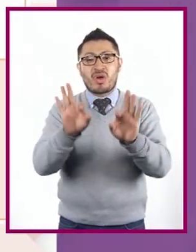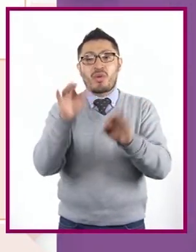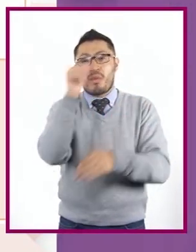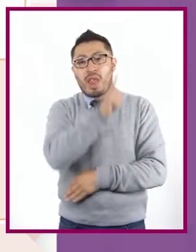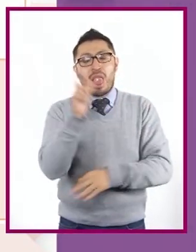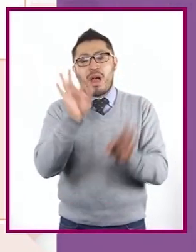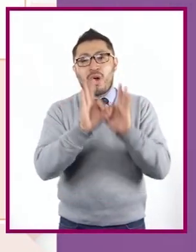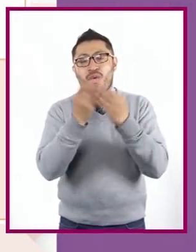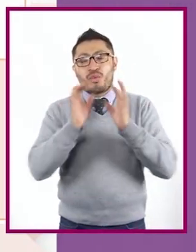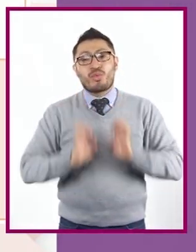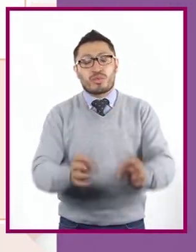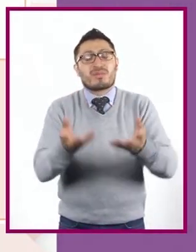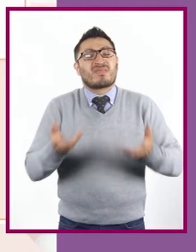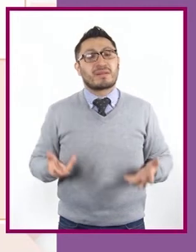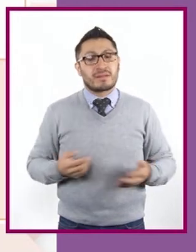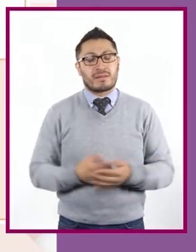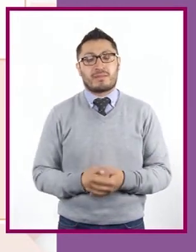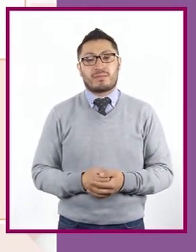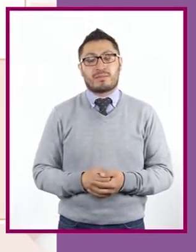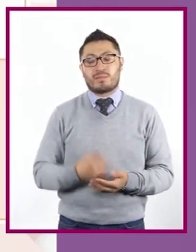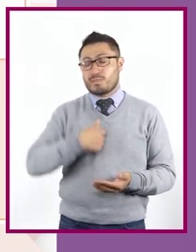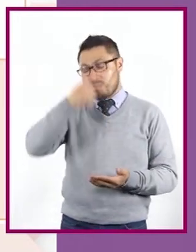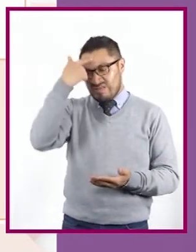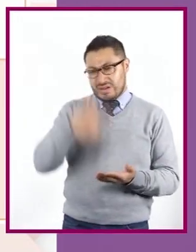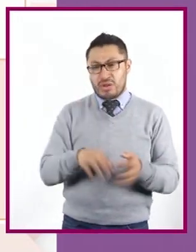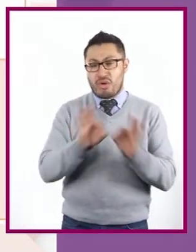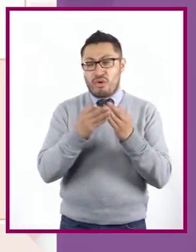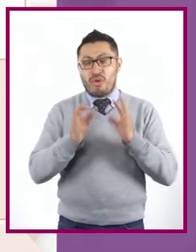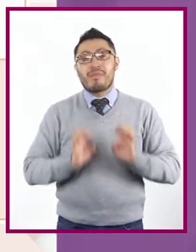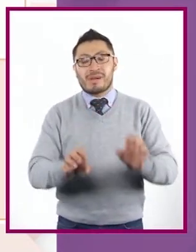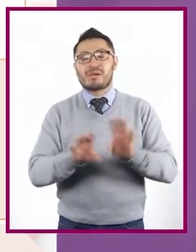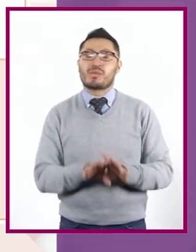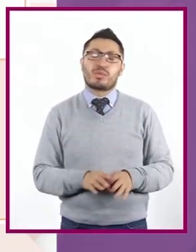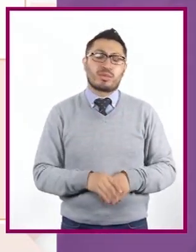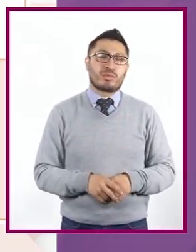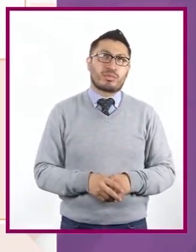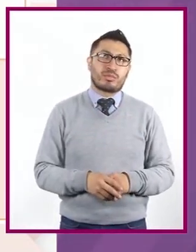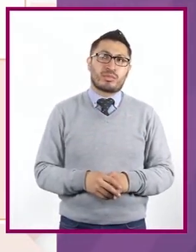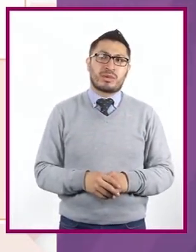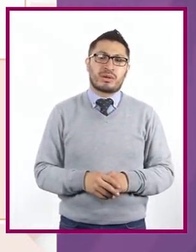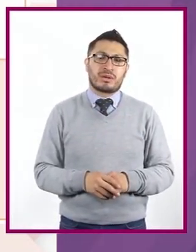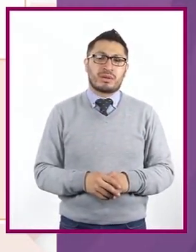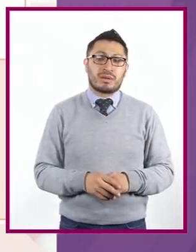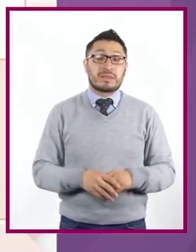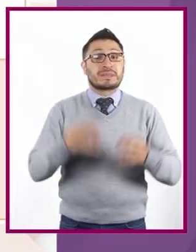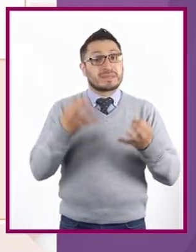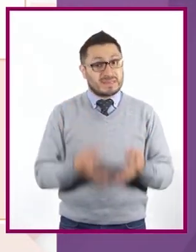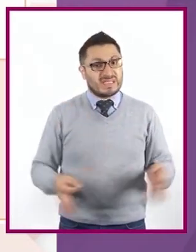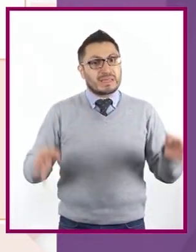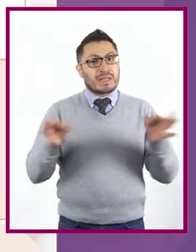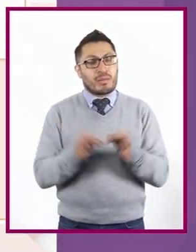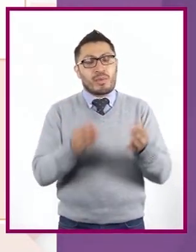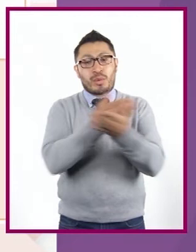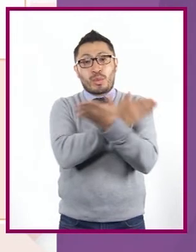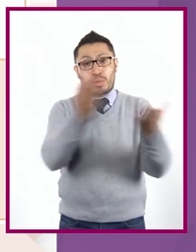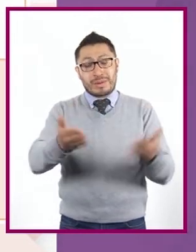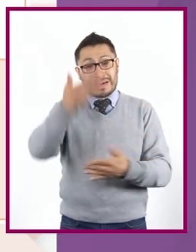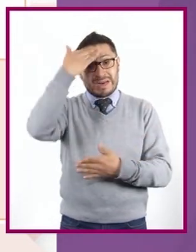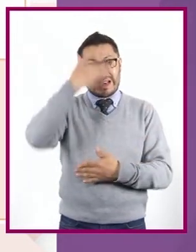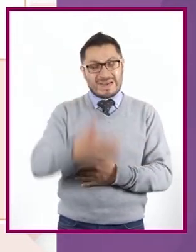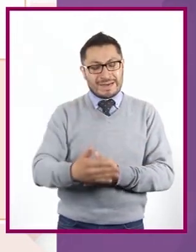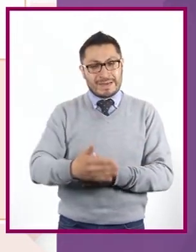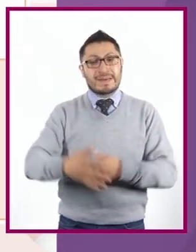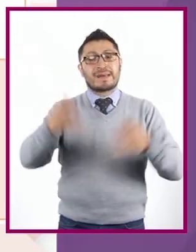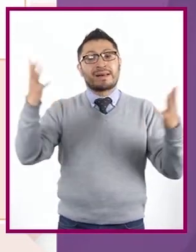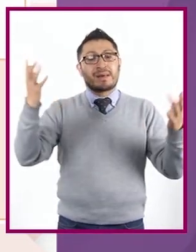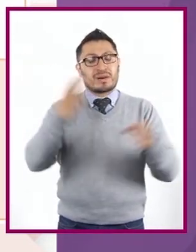más formal? Yo digo que formalmente es, cabe señalar que ya se realizaron